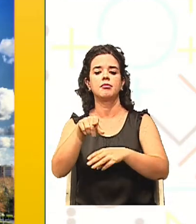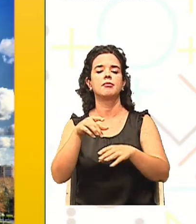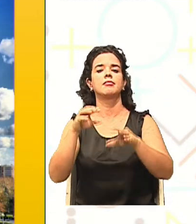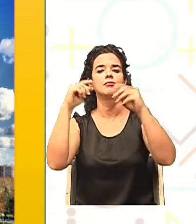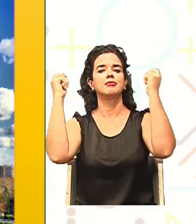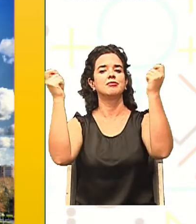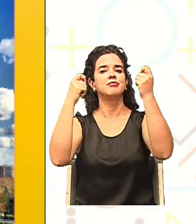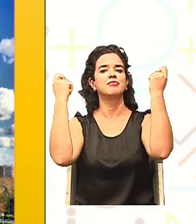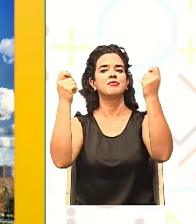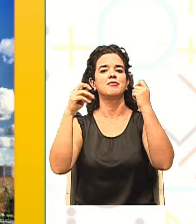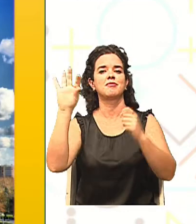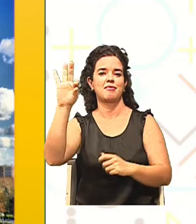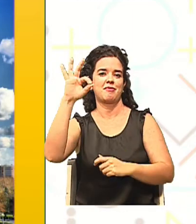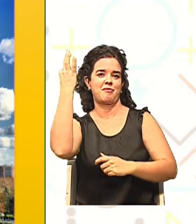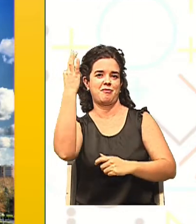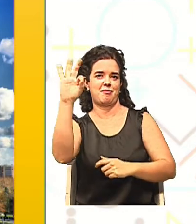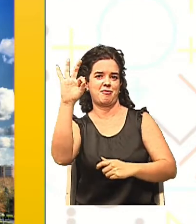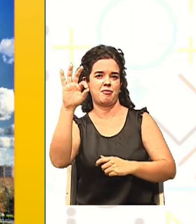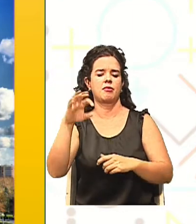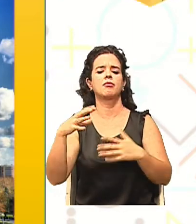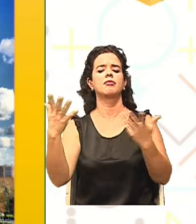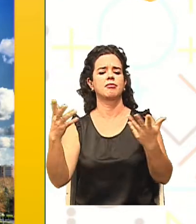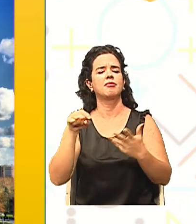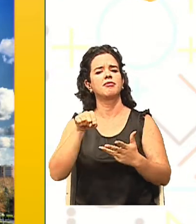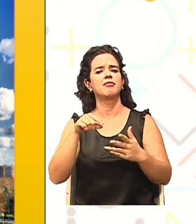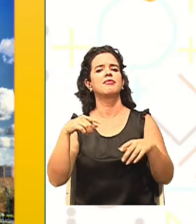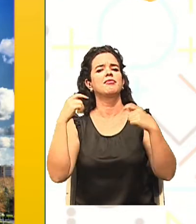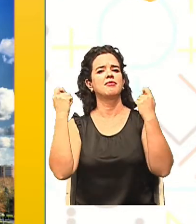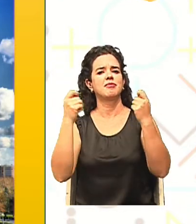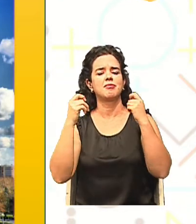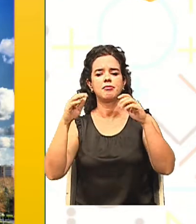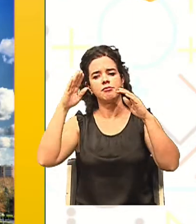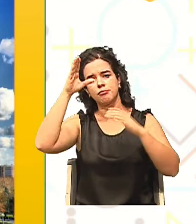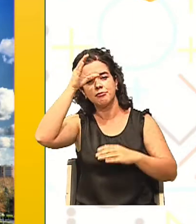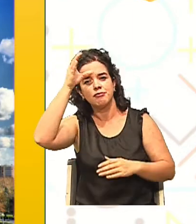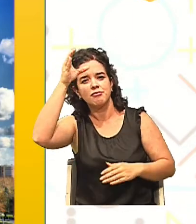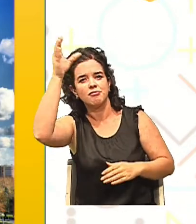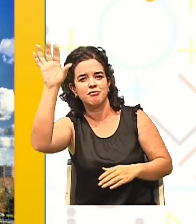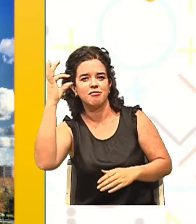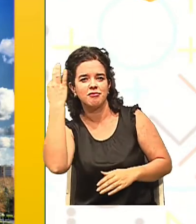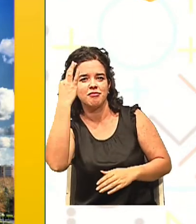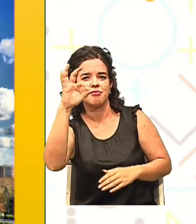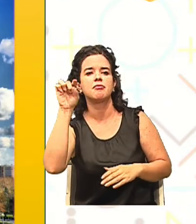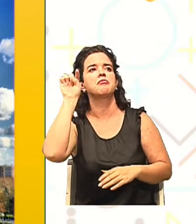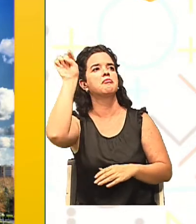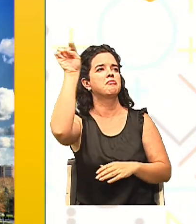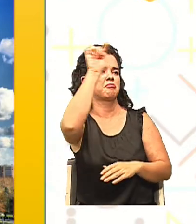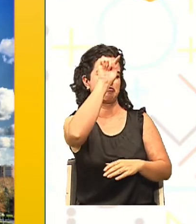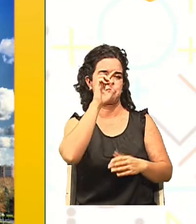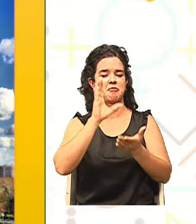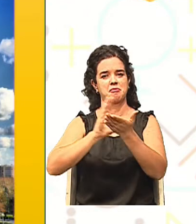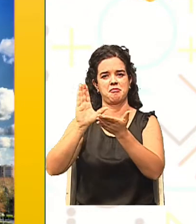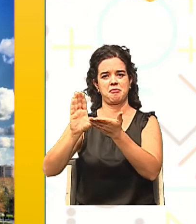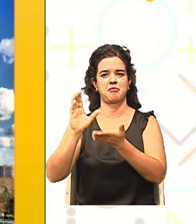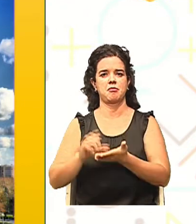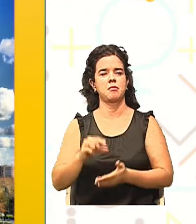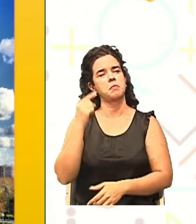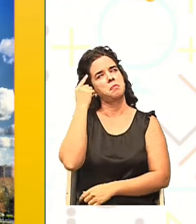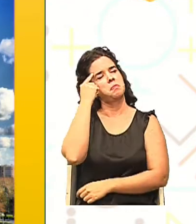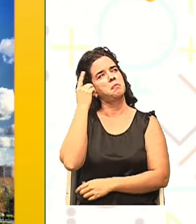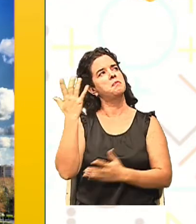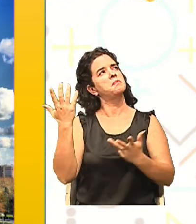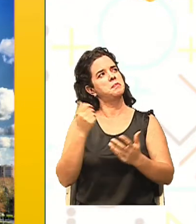Francofonía, que es una celebración a la cultura francesa en los colegios. Y